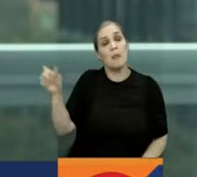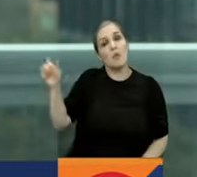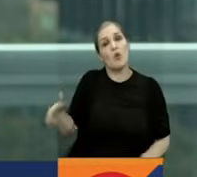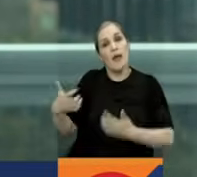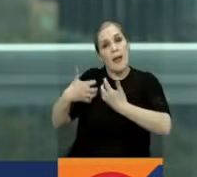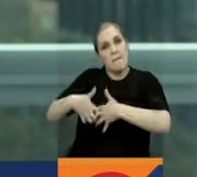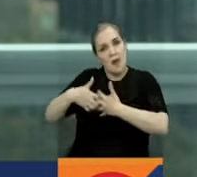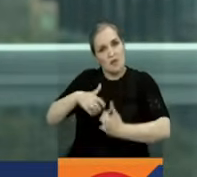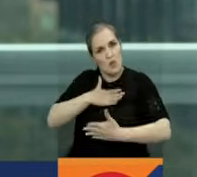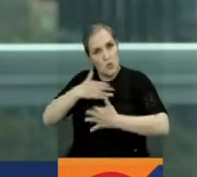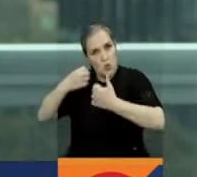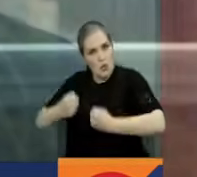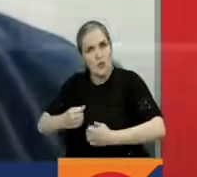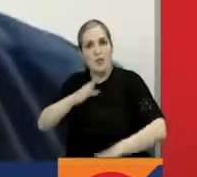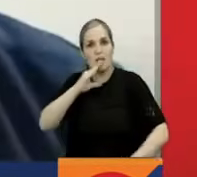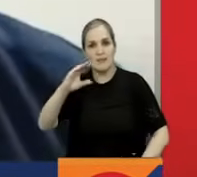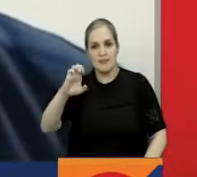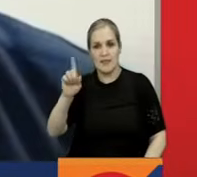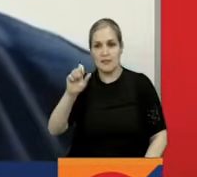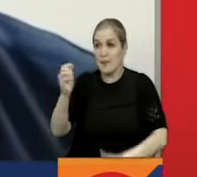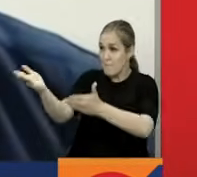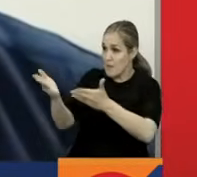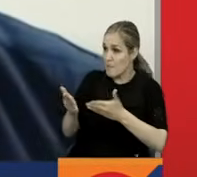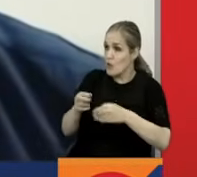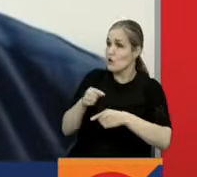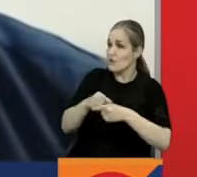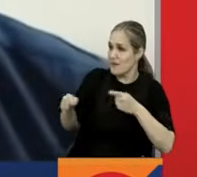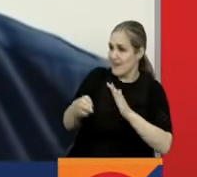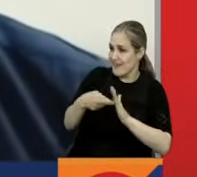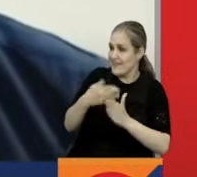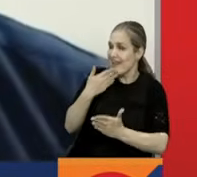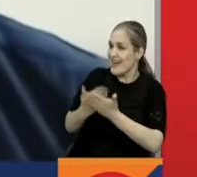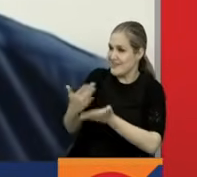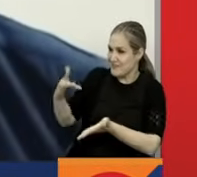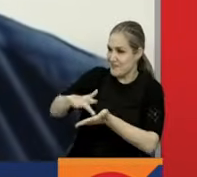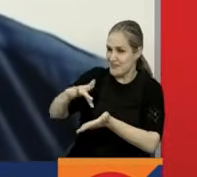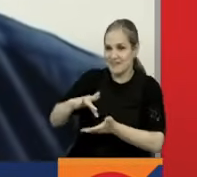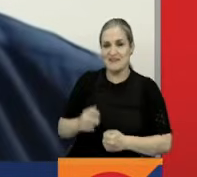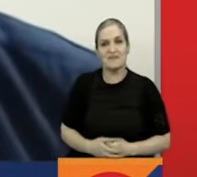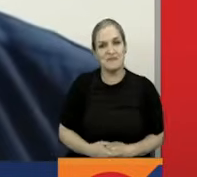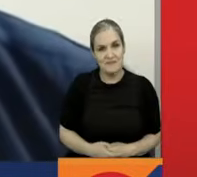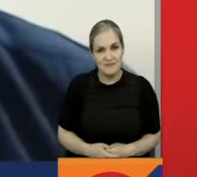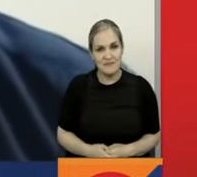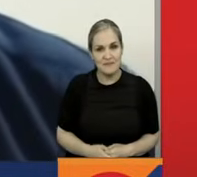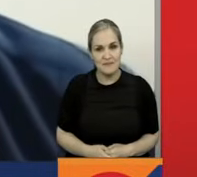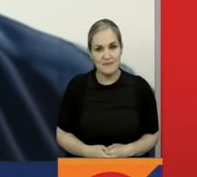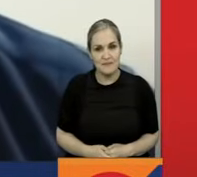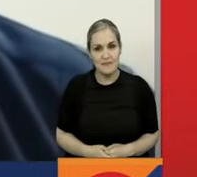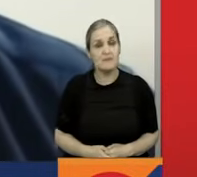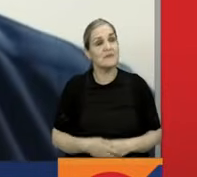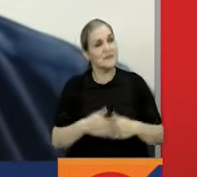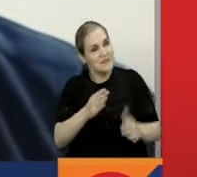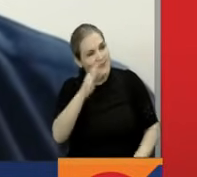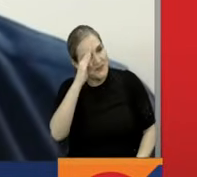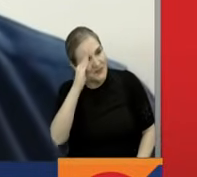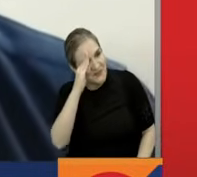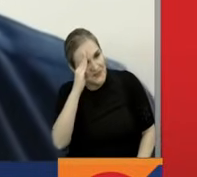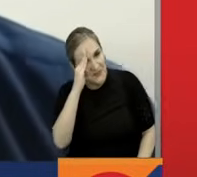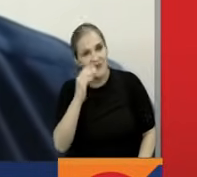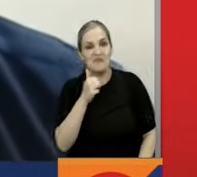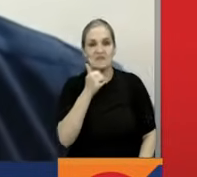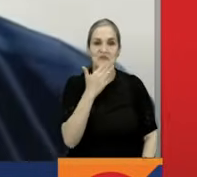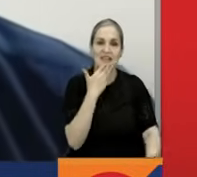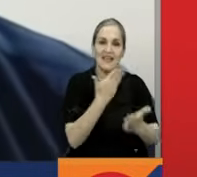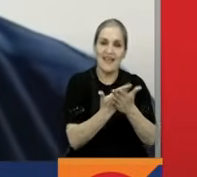Giraldo. Bienvenido a Semana y ya les cuento por qué. Bienvenido a Semana, gracias por acompañarnos. Bueno, Vicky, buenos días. Muchas gracias a